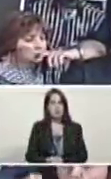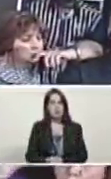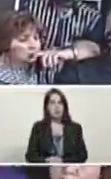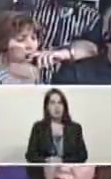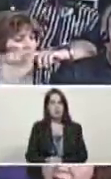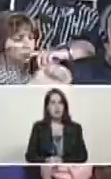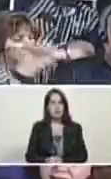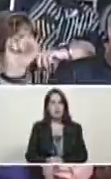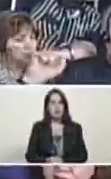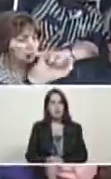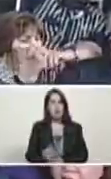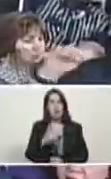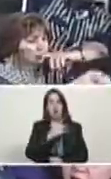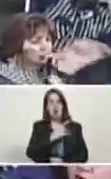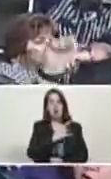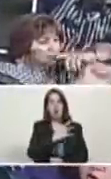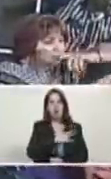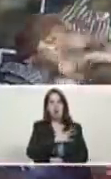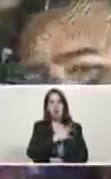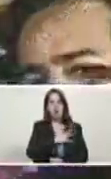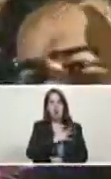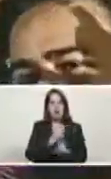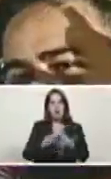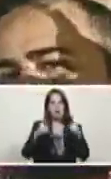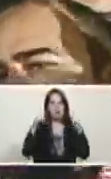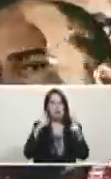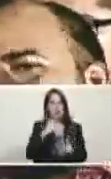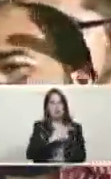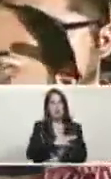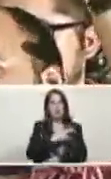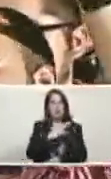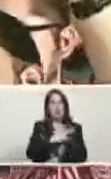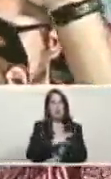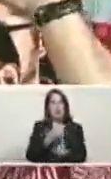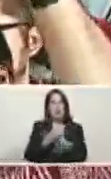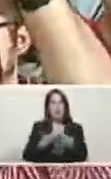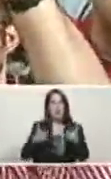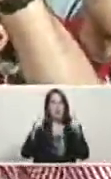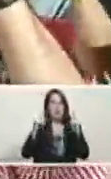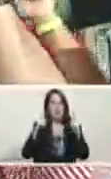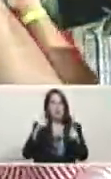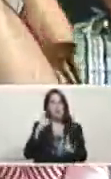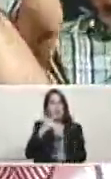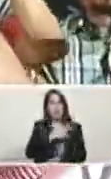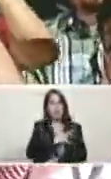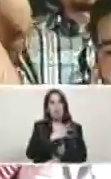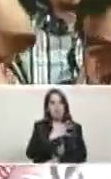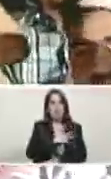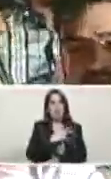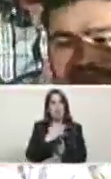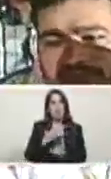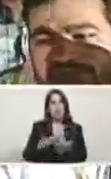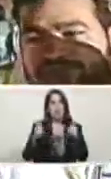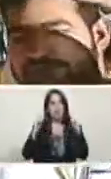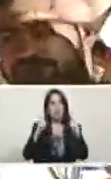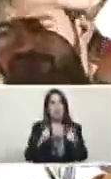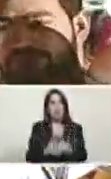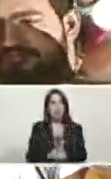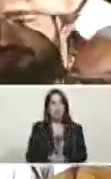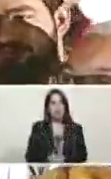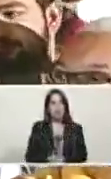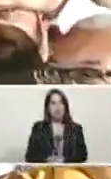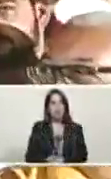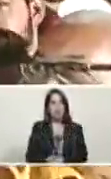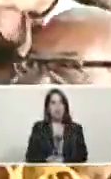tú la libre nula libre lula libre lula libre